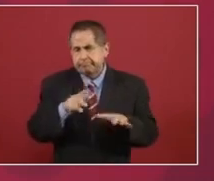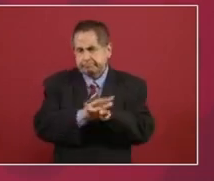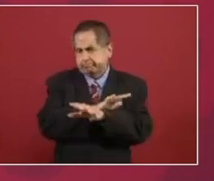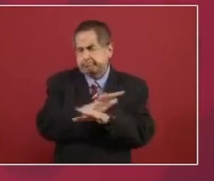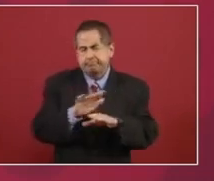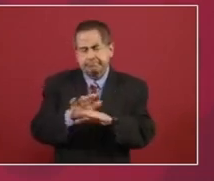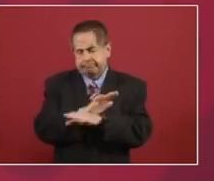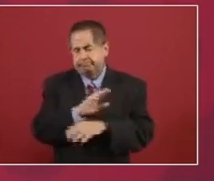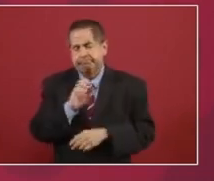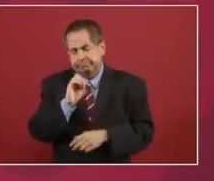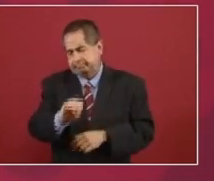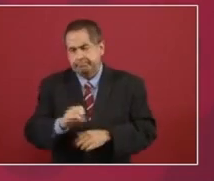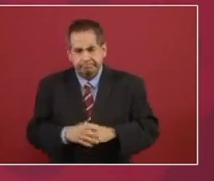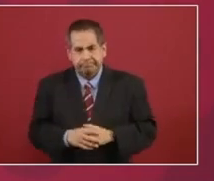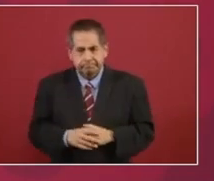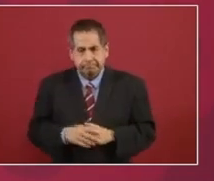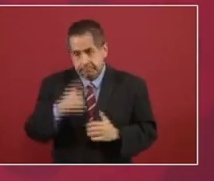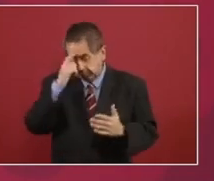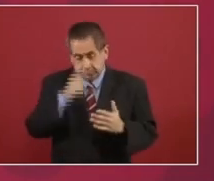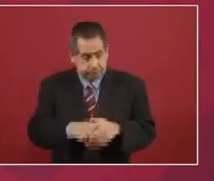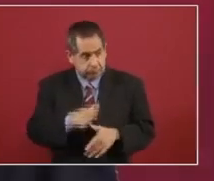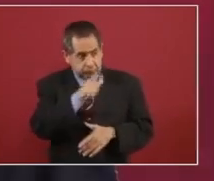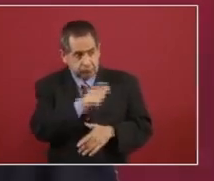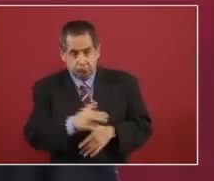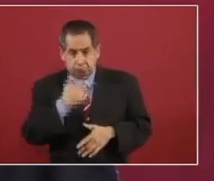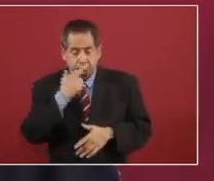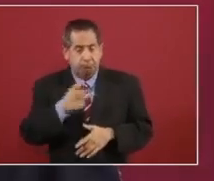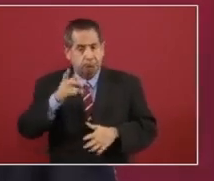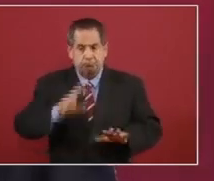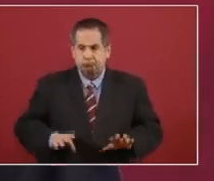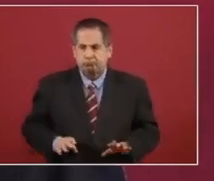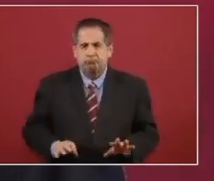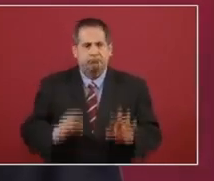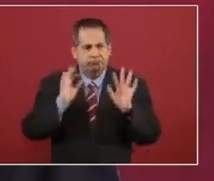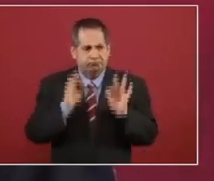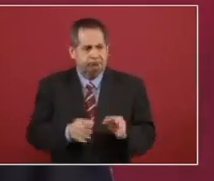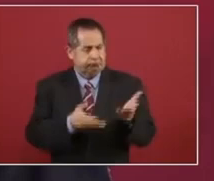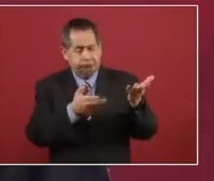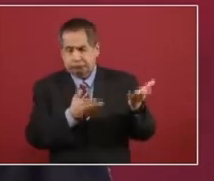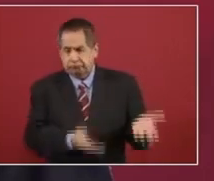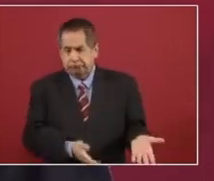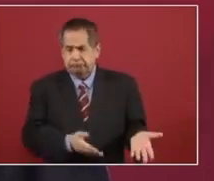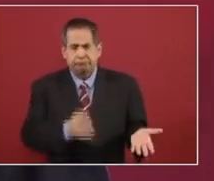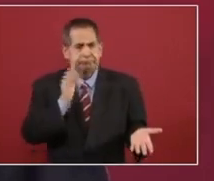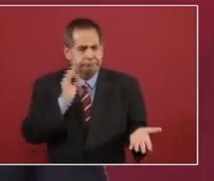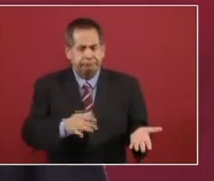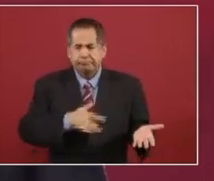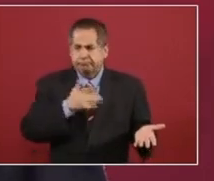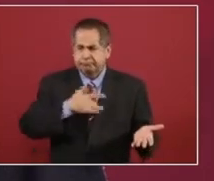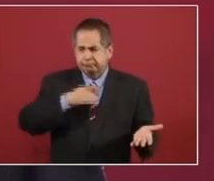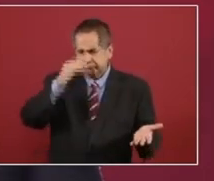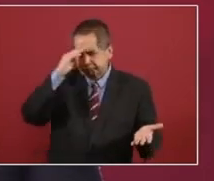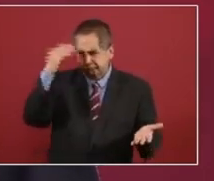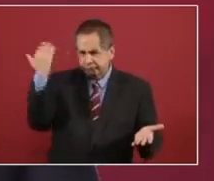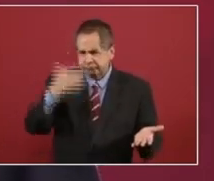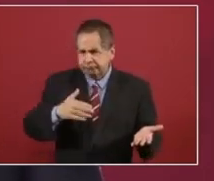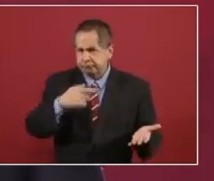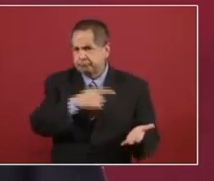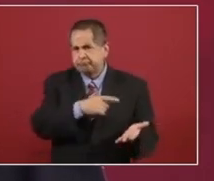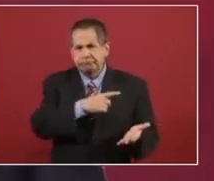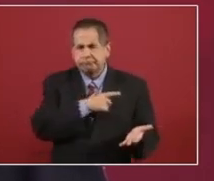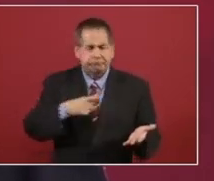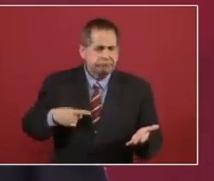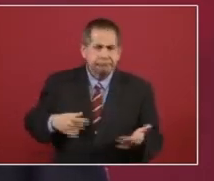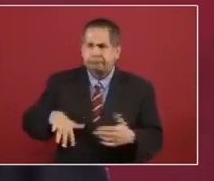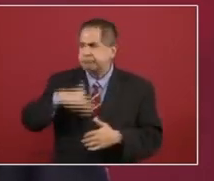cambiando. Creo que es la mejor persona, es una gente consciente de que no